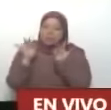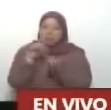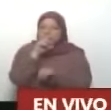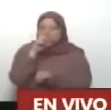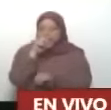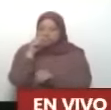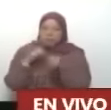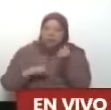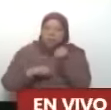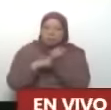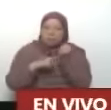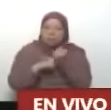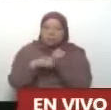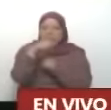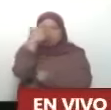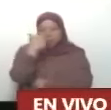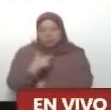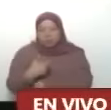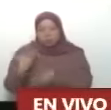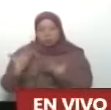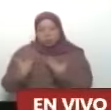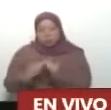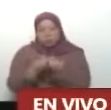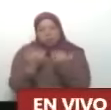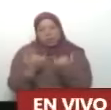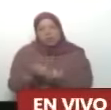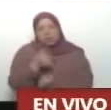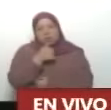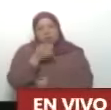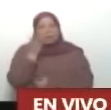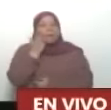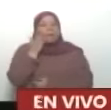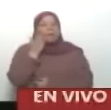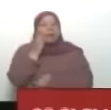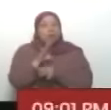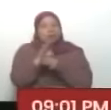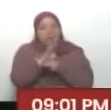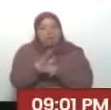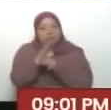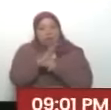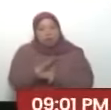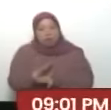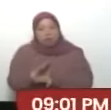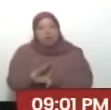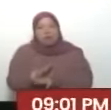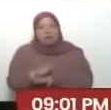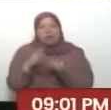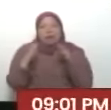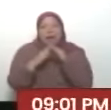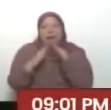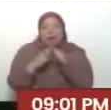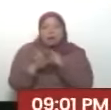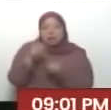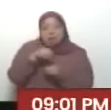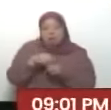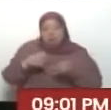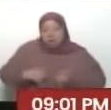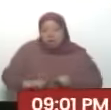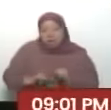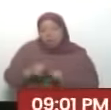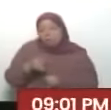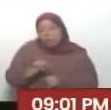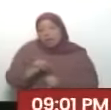el apoyo a la persona que lo acompaña, en este caso a las madres cuidadoras, madres que no pueden salir de su hogar para cuidar a sus niños